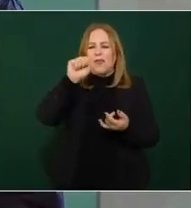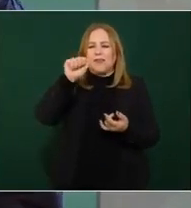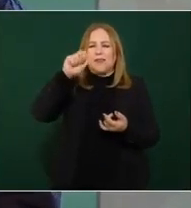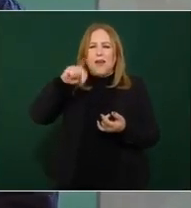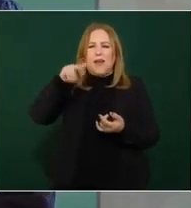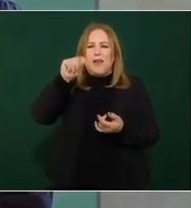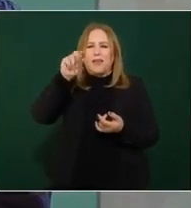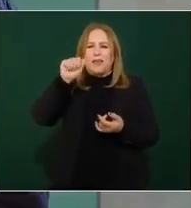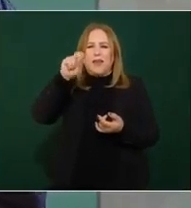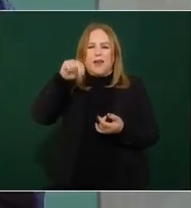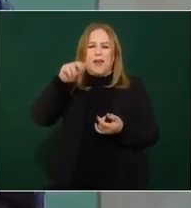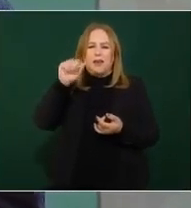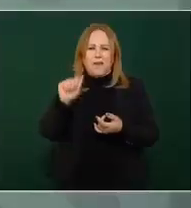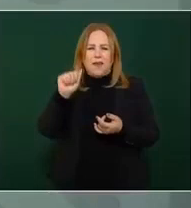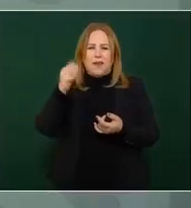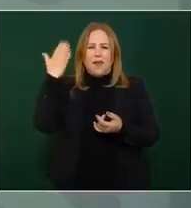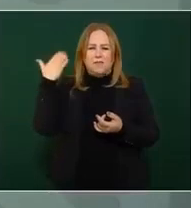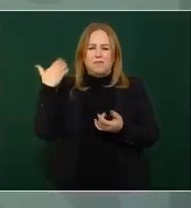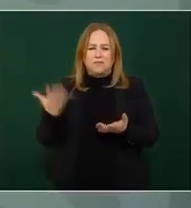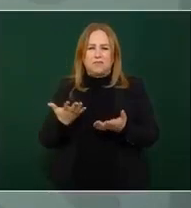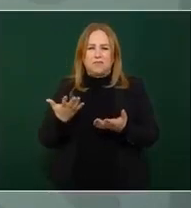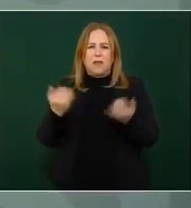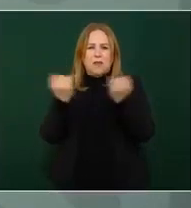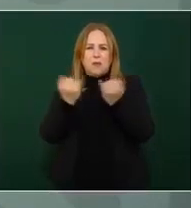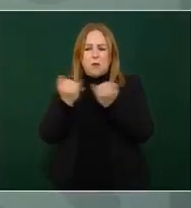y lo que hicieron los conservadores cuando fueron a buscar a Maximiliano.